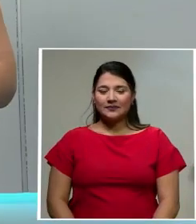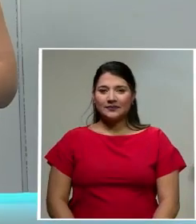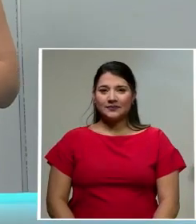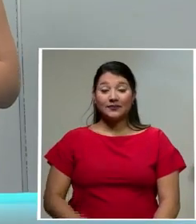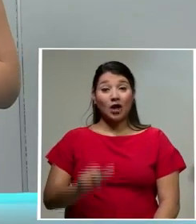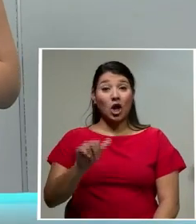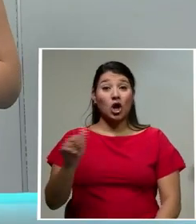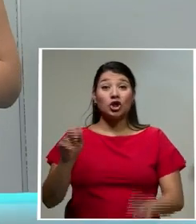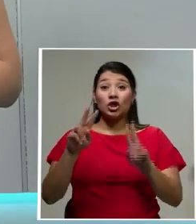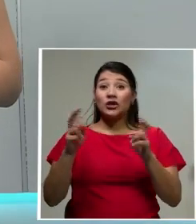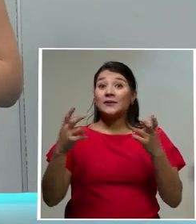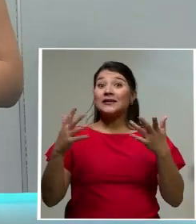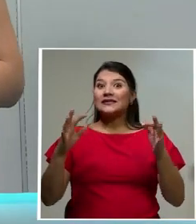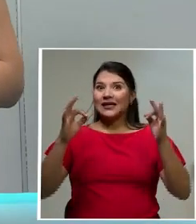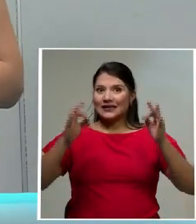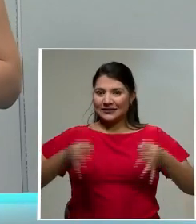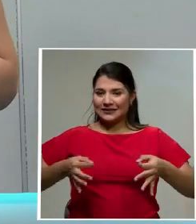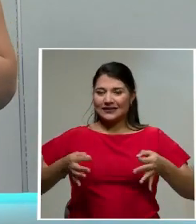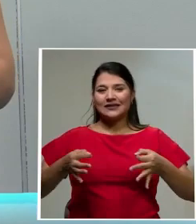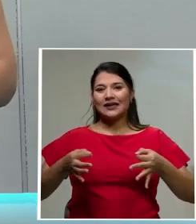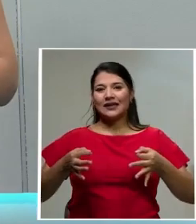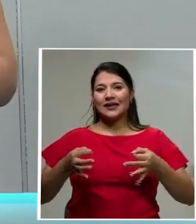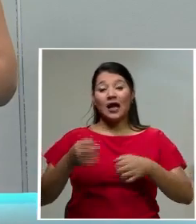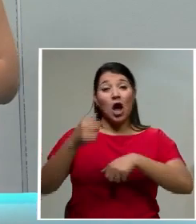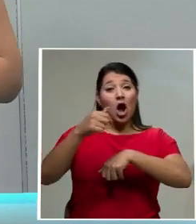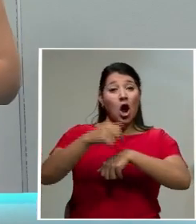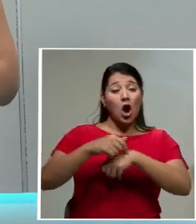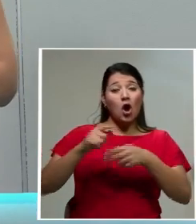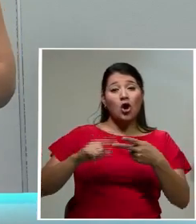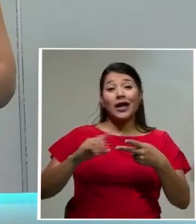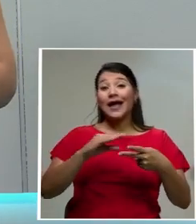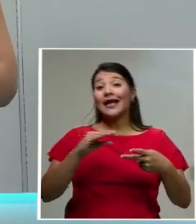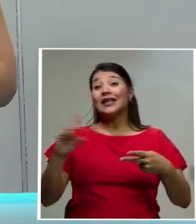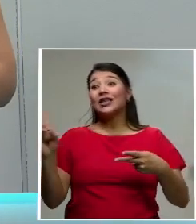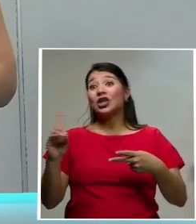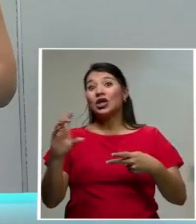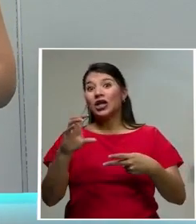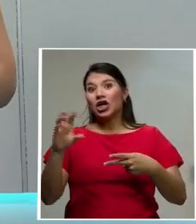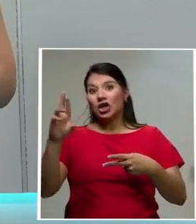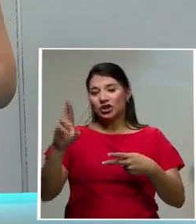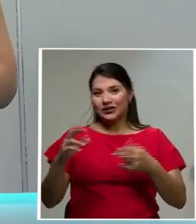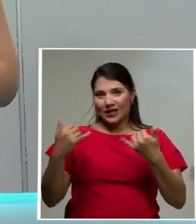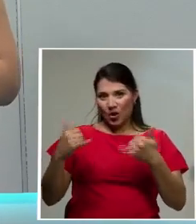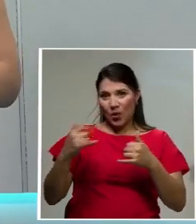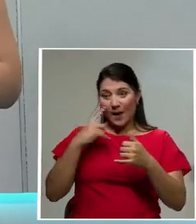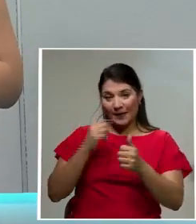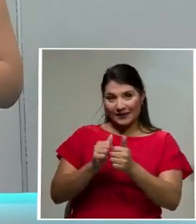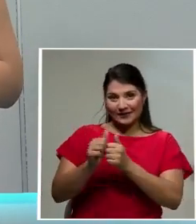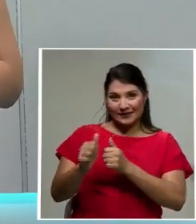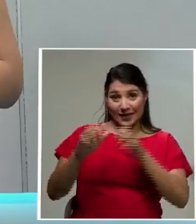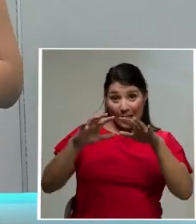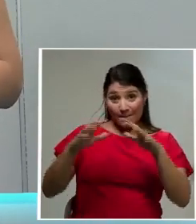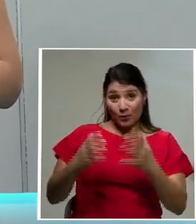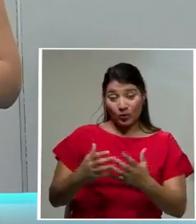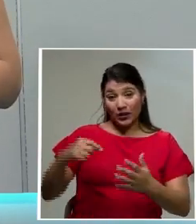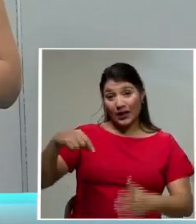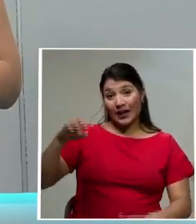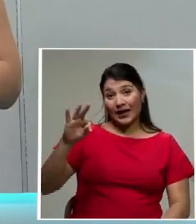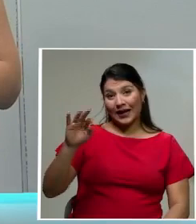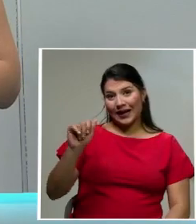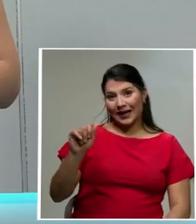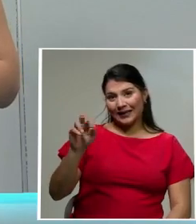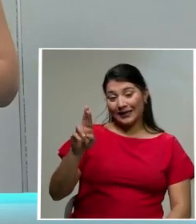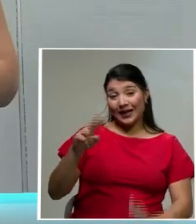En otros temas ya se definieron las horas y sedes en las que Costa Rica estará jugando su pase al Mundial de Qatar 2022.